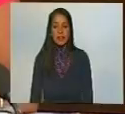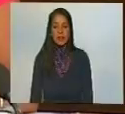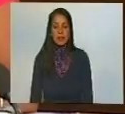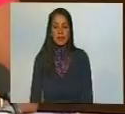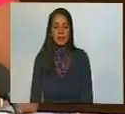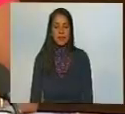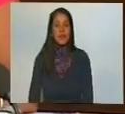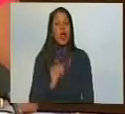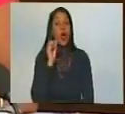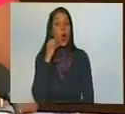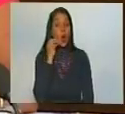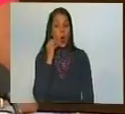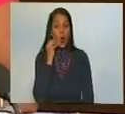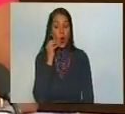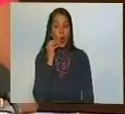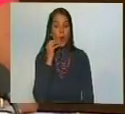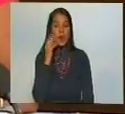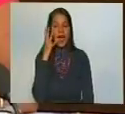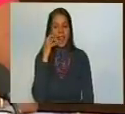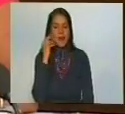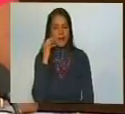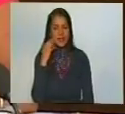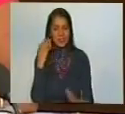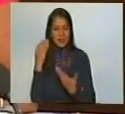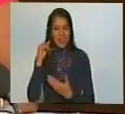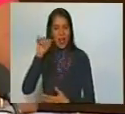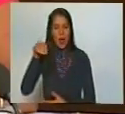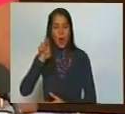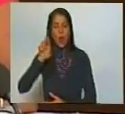La juventud experta de Julio Escalona.